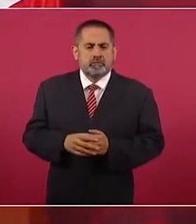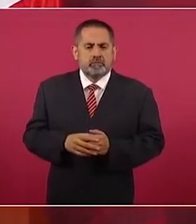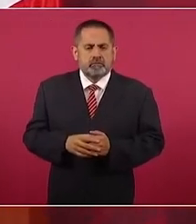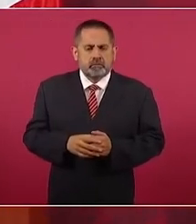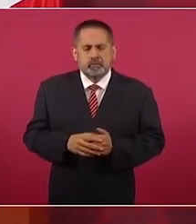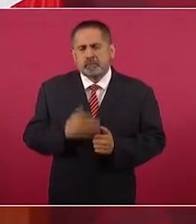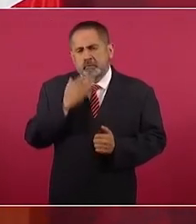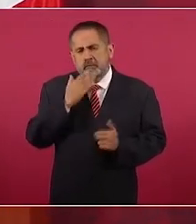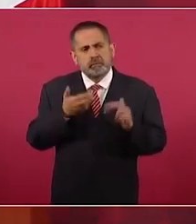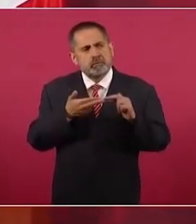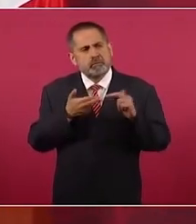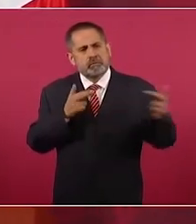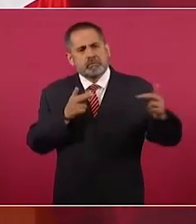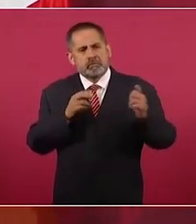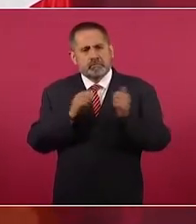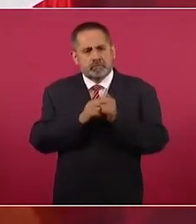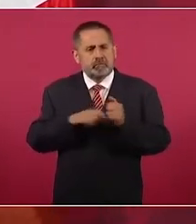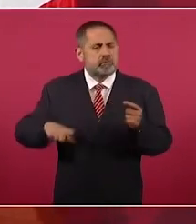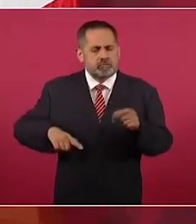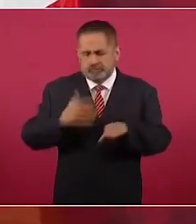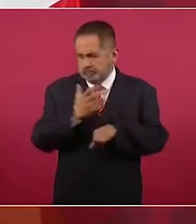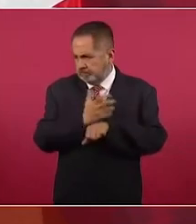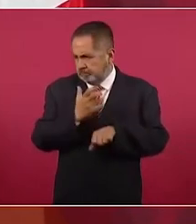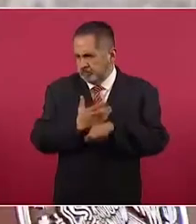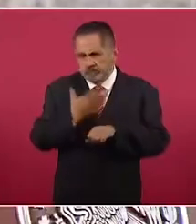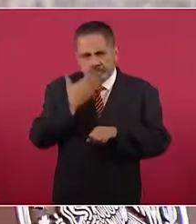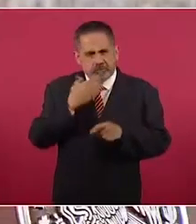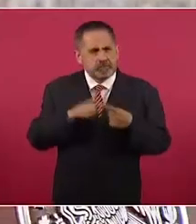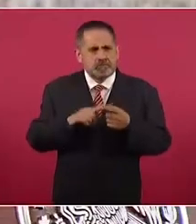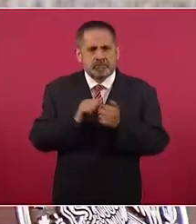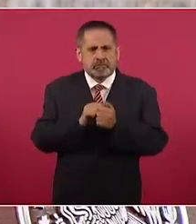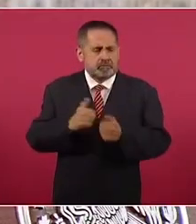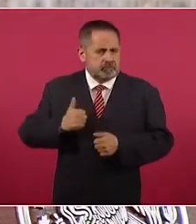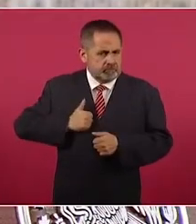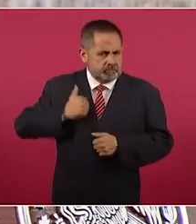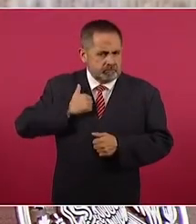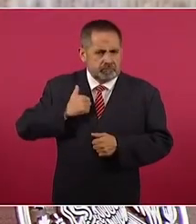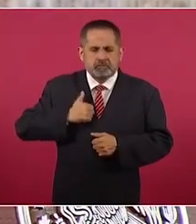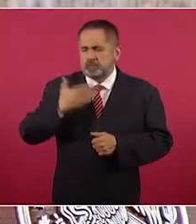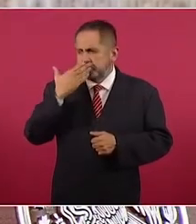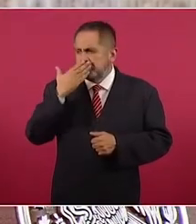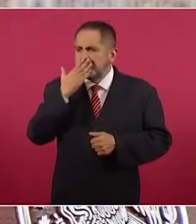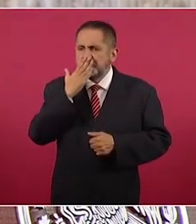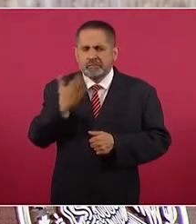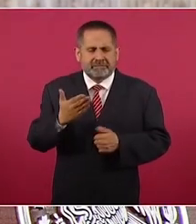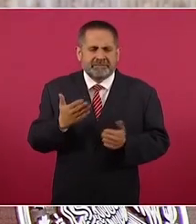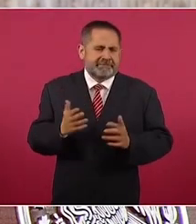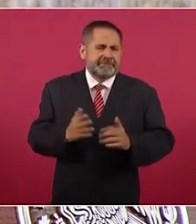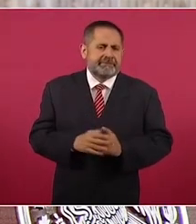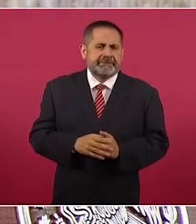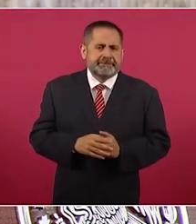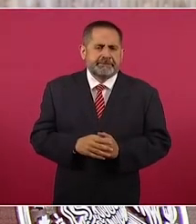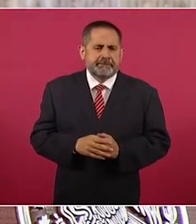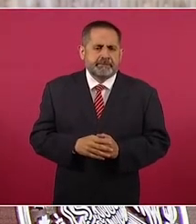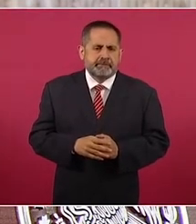buenas relaciones con el gobierno de Estados Unidos y de Canadá, y